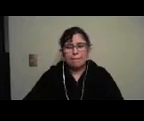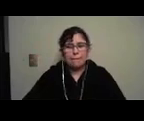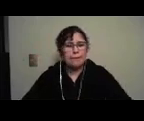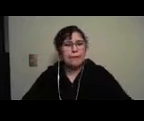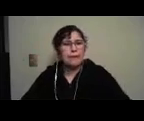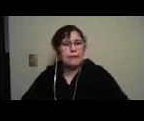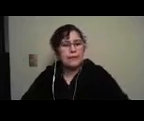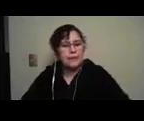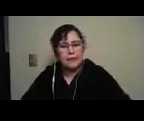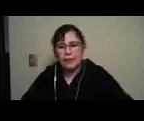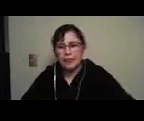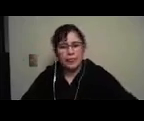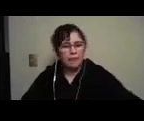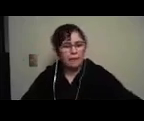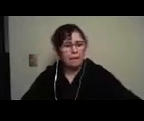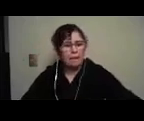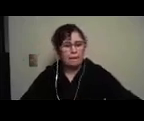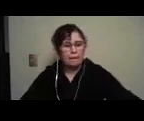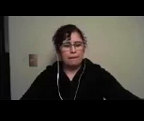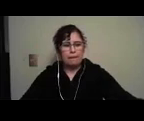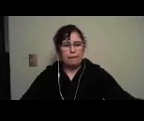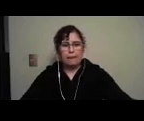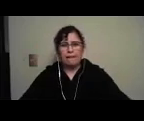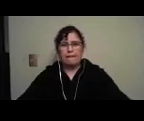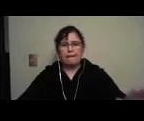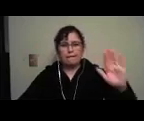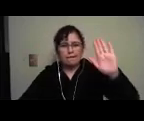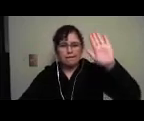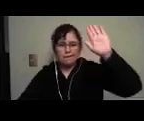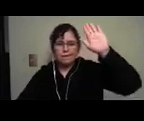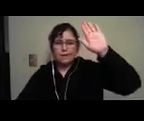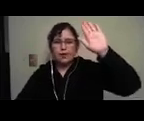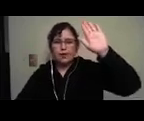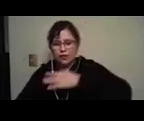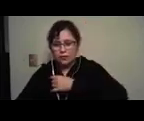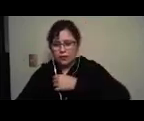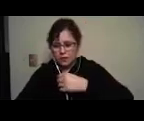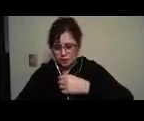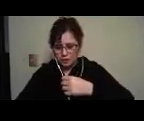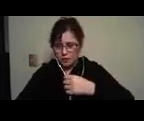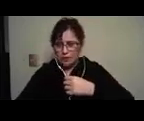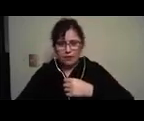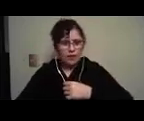esta cantidad de personas que tenemos con demencia en la población. Profesor.